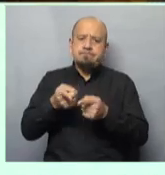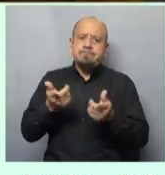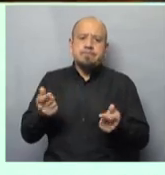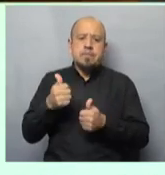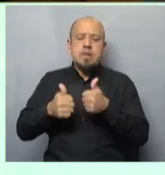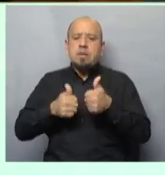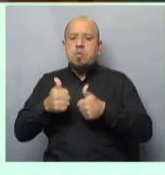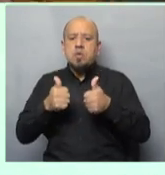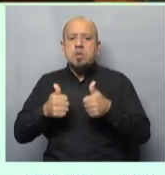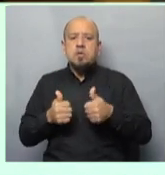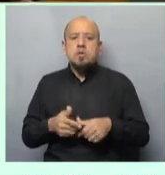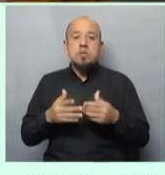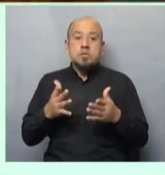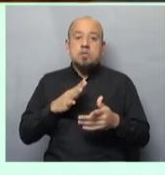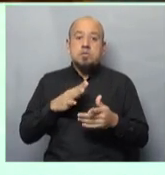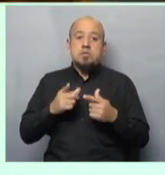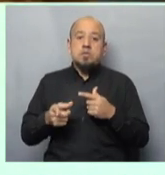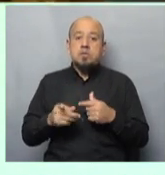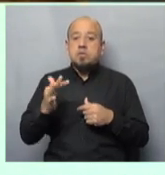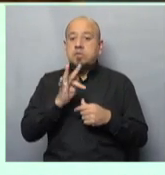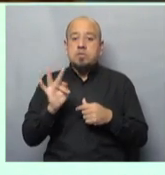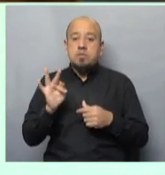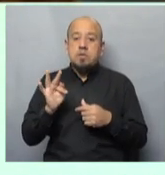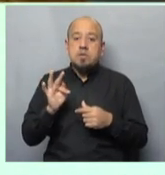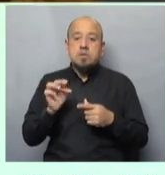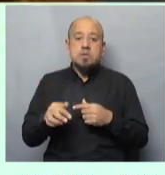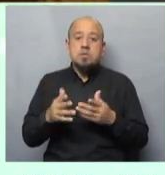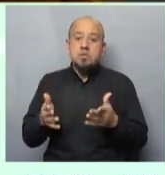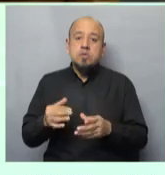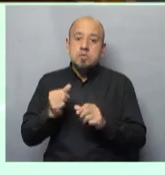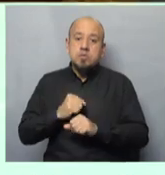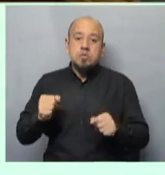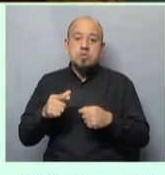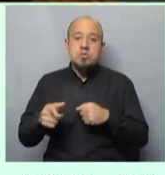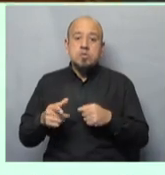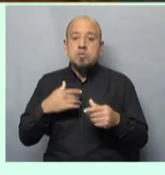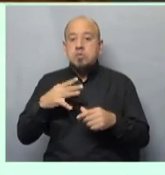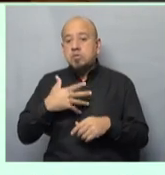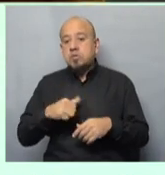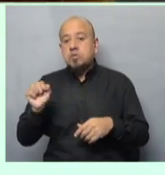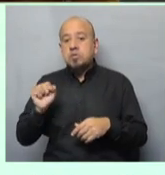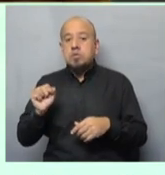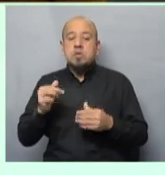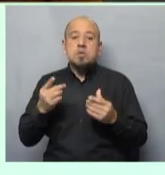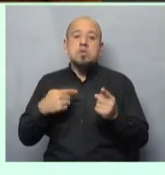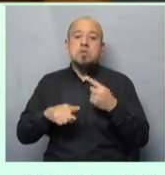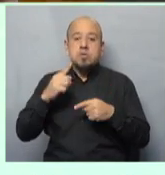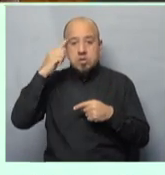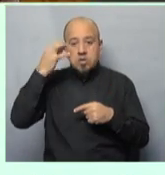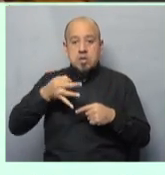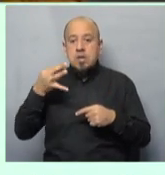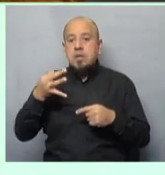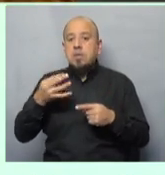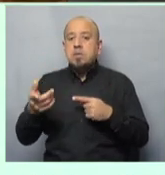torneo. Y dado esas diferencias, la federación no pudo arreglarse para llevar al mejor jugador que tenemos. Entonces, ¿realmente están viendo